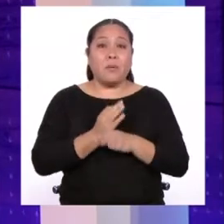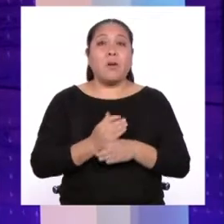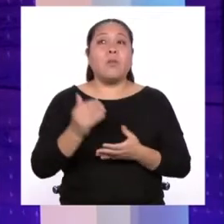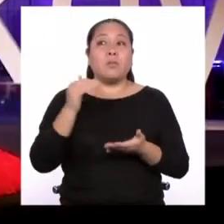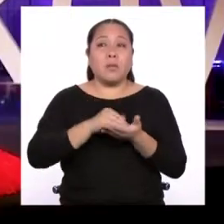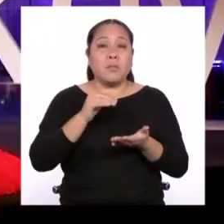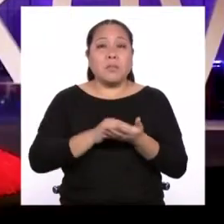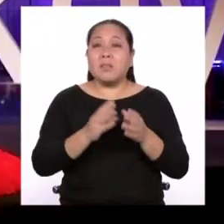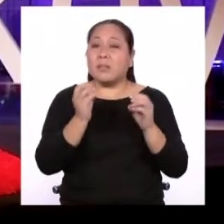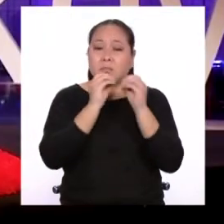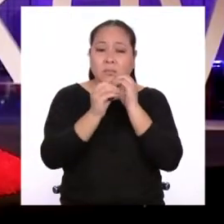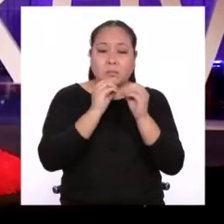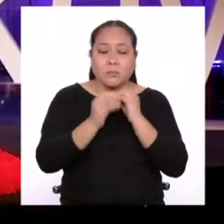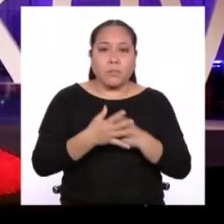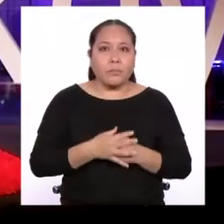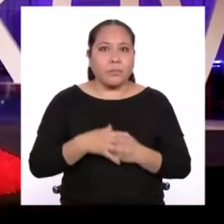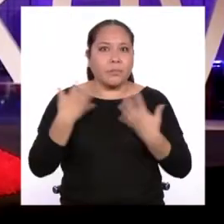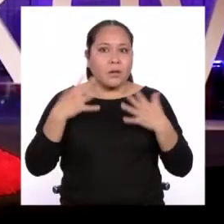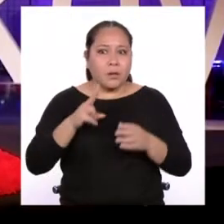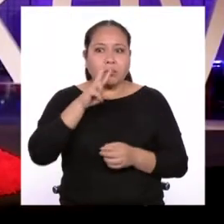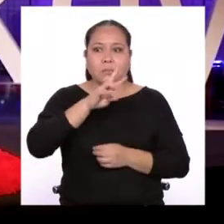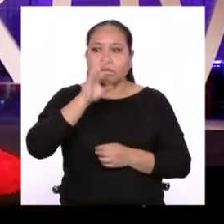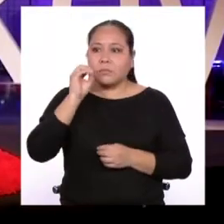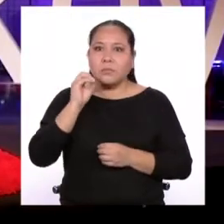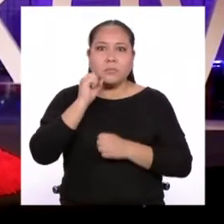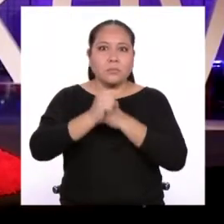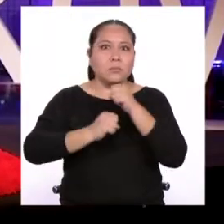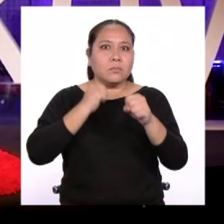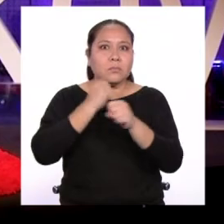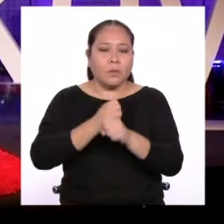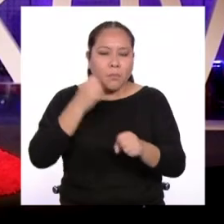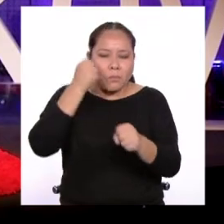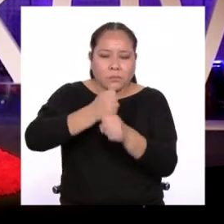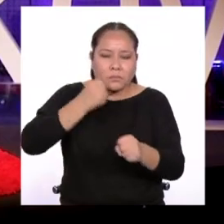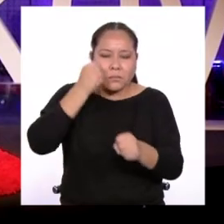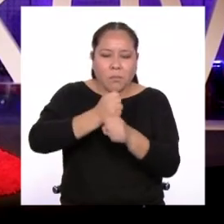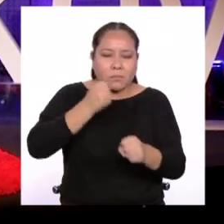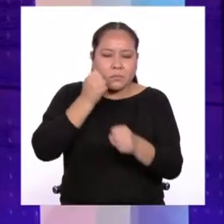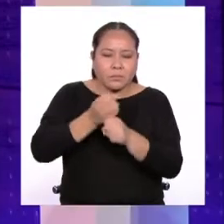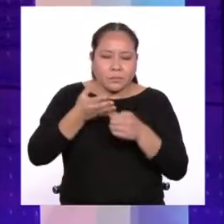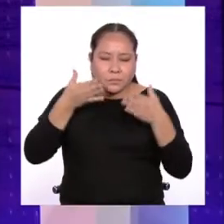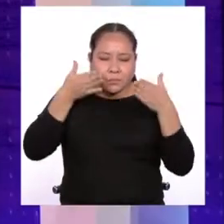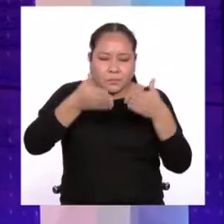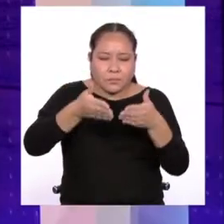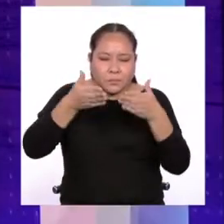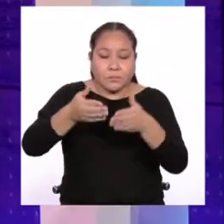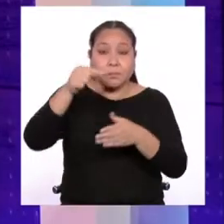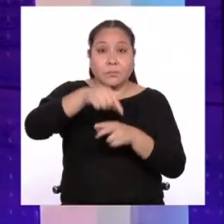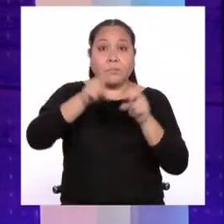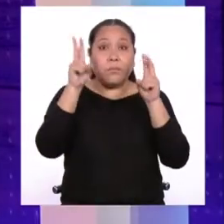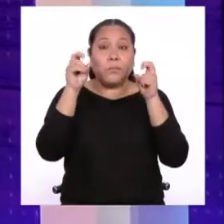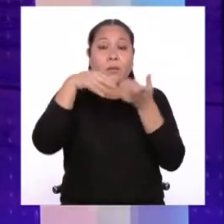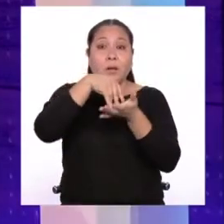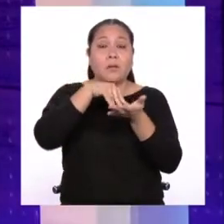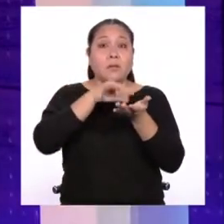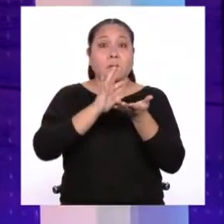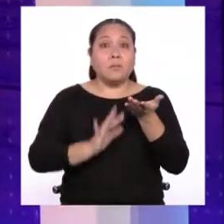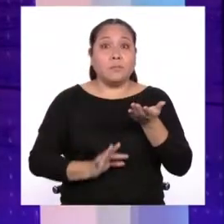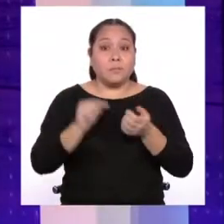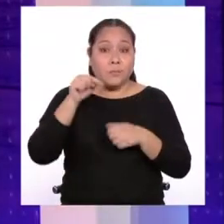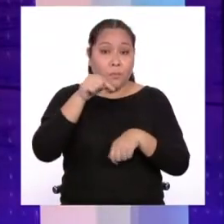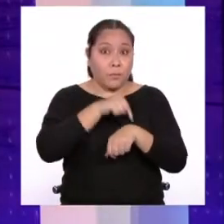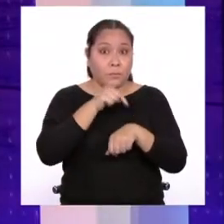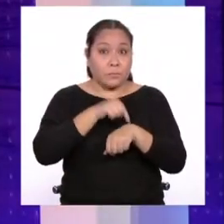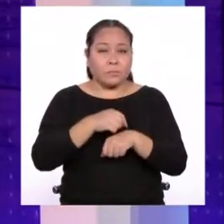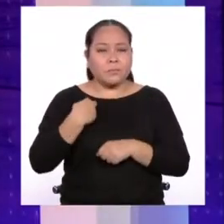replantearse. Llevo más de 20 años trabajando en relación a la anemia y en este tiempo he